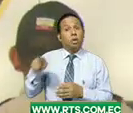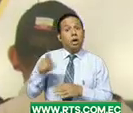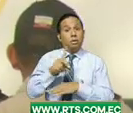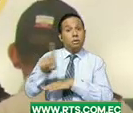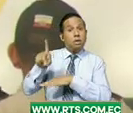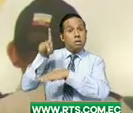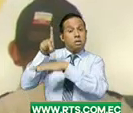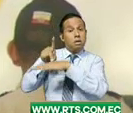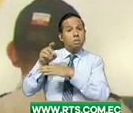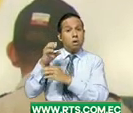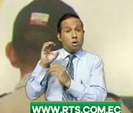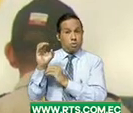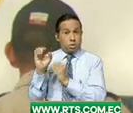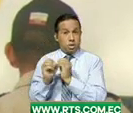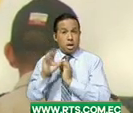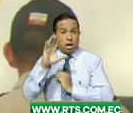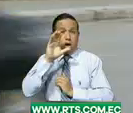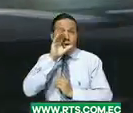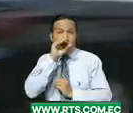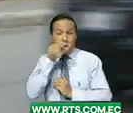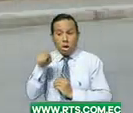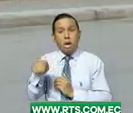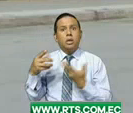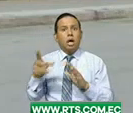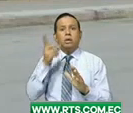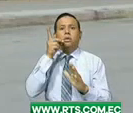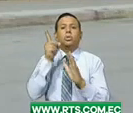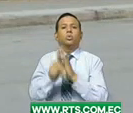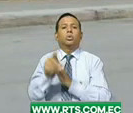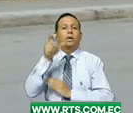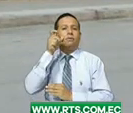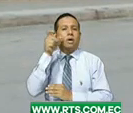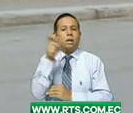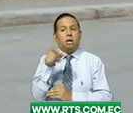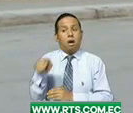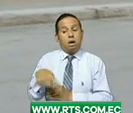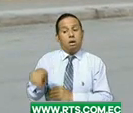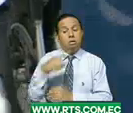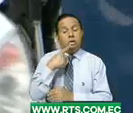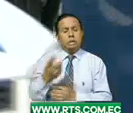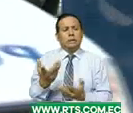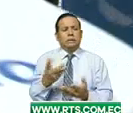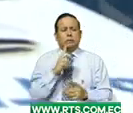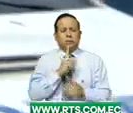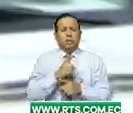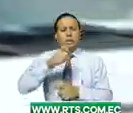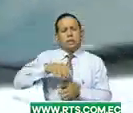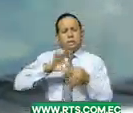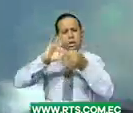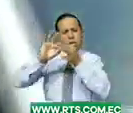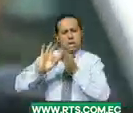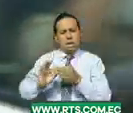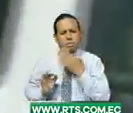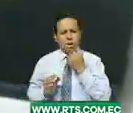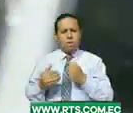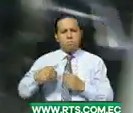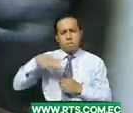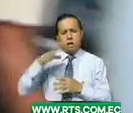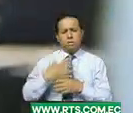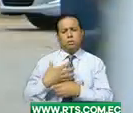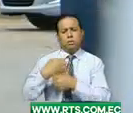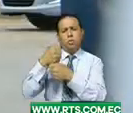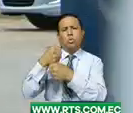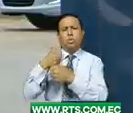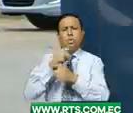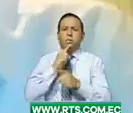denuncia en la fiscalía y se indica que harán los correctivos necesarios para mejorar la seguridad en las instalaciones. Ciertos planes